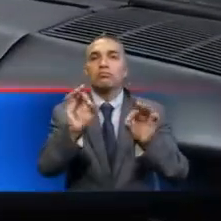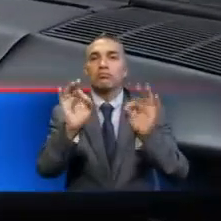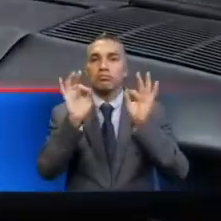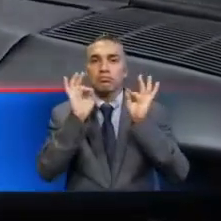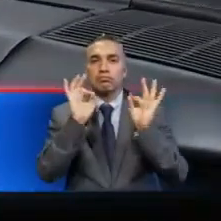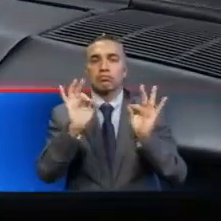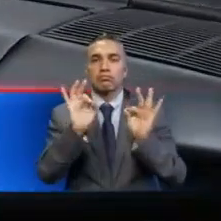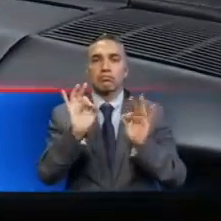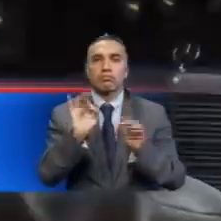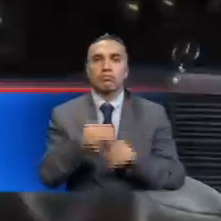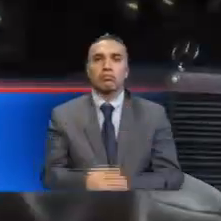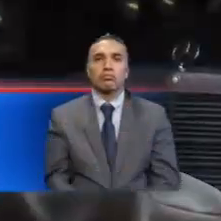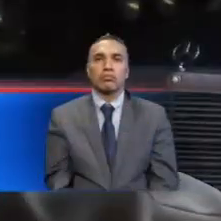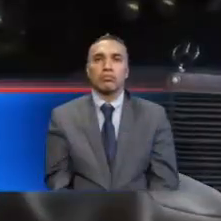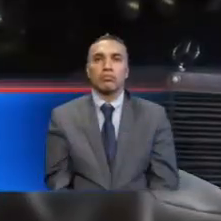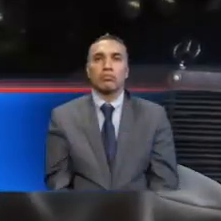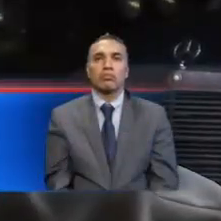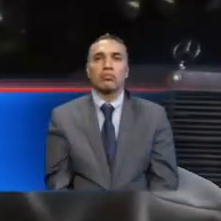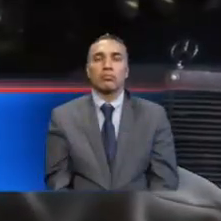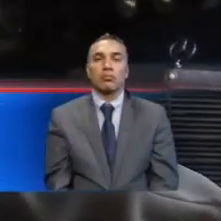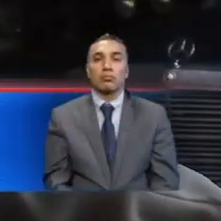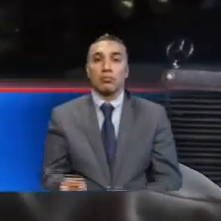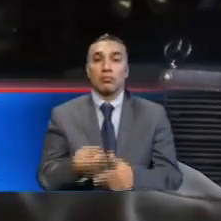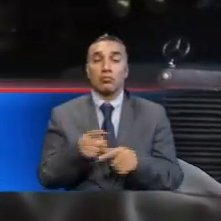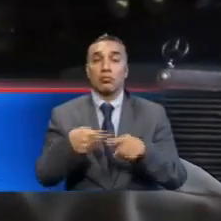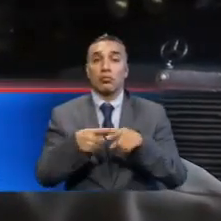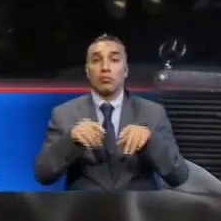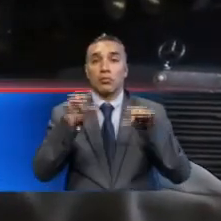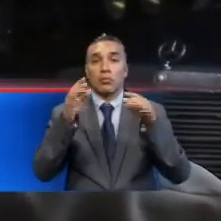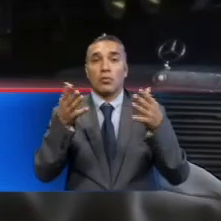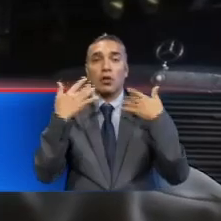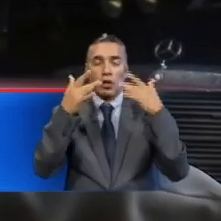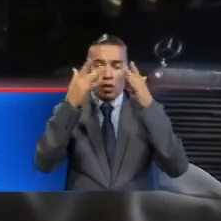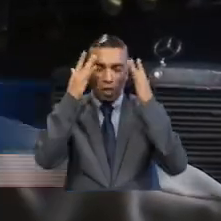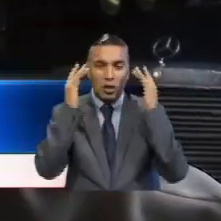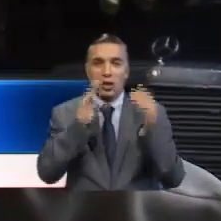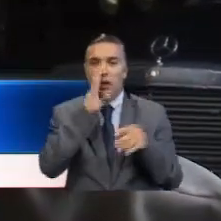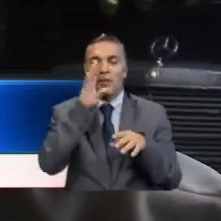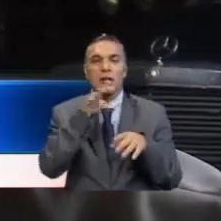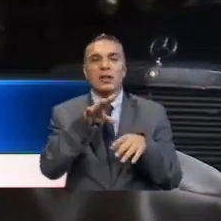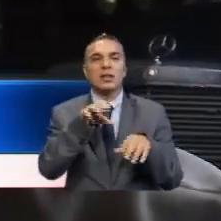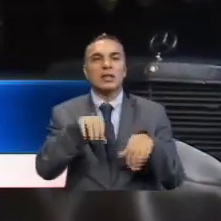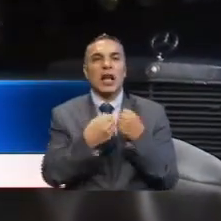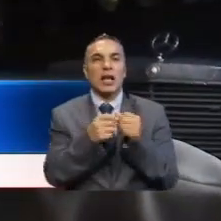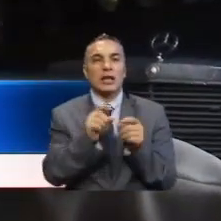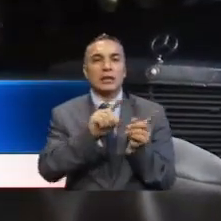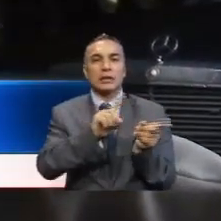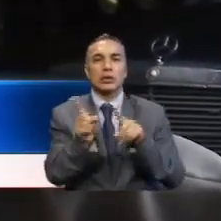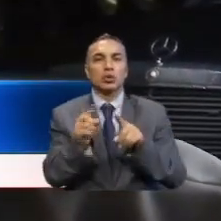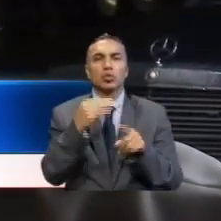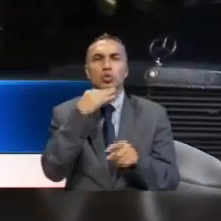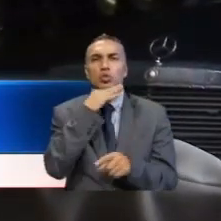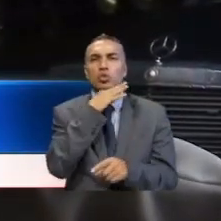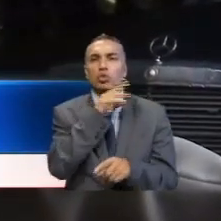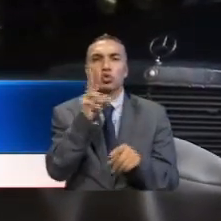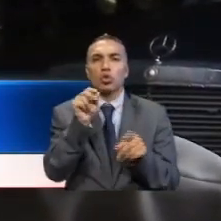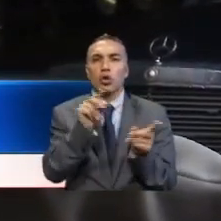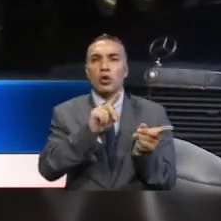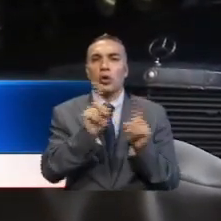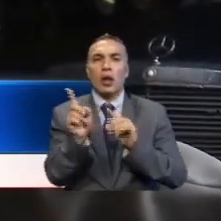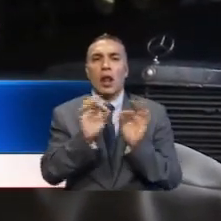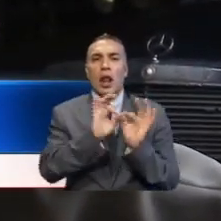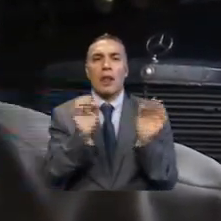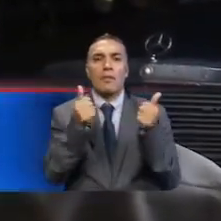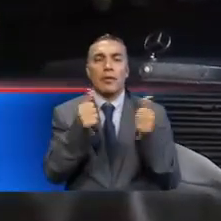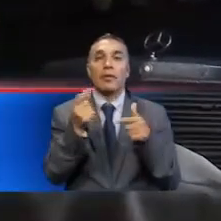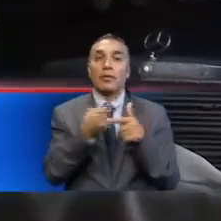tenga visibilidad bajo la lluvia. Casualmente en el verano siempre se tuestan, entonces no limpian bien, no hacen la limpieza correcta, entonces